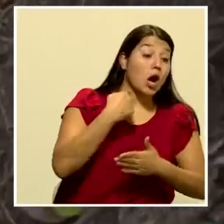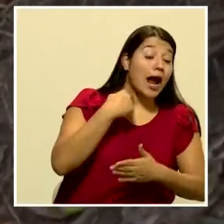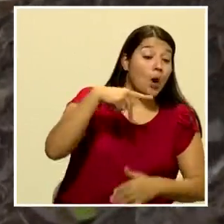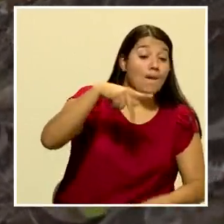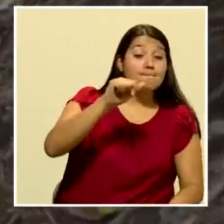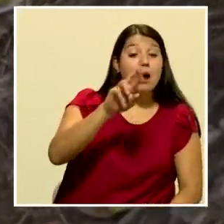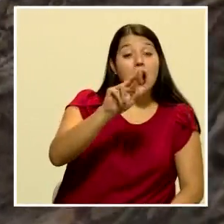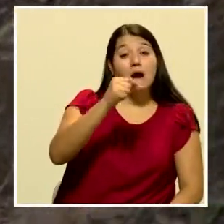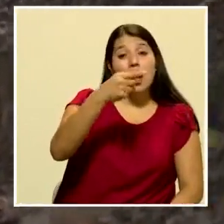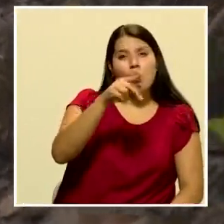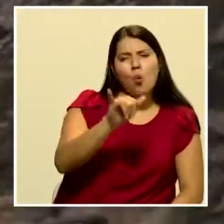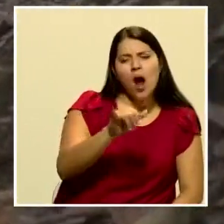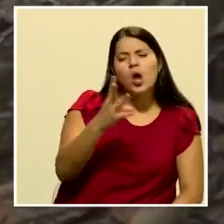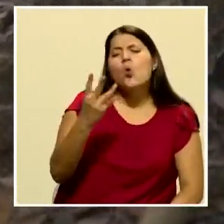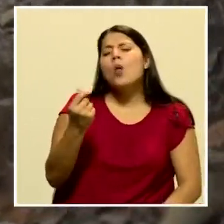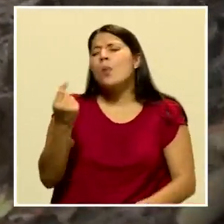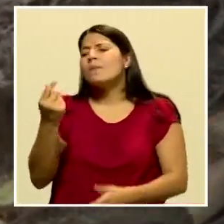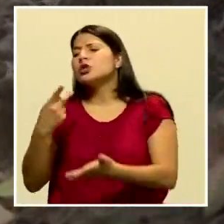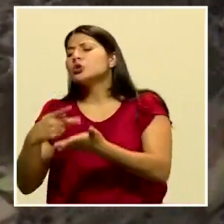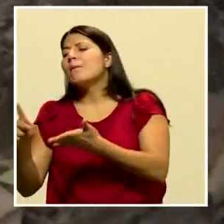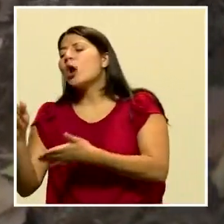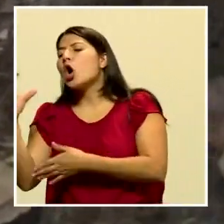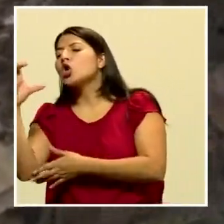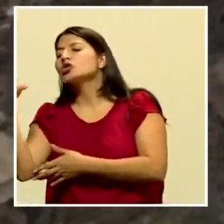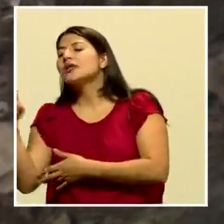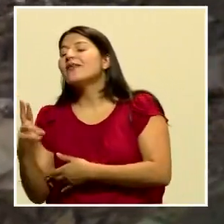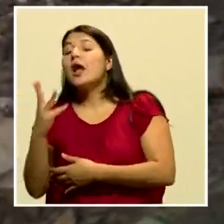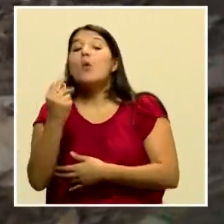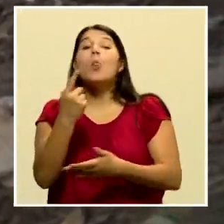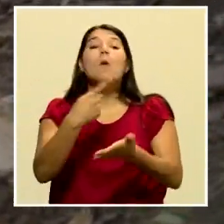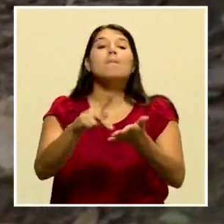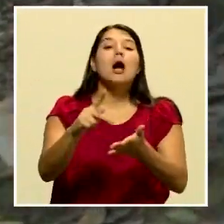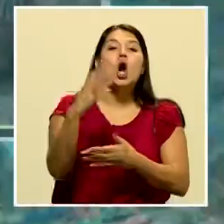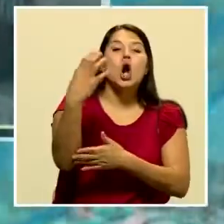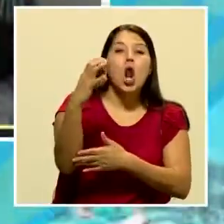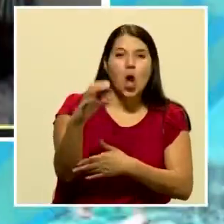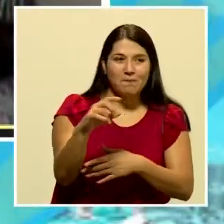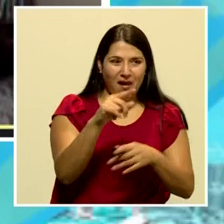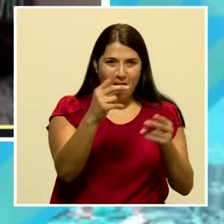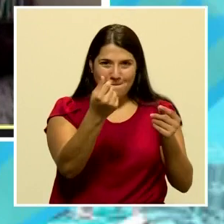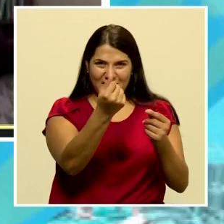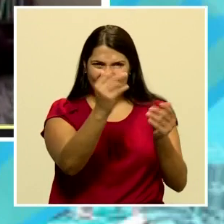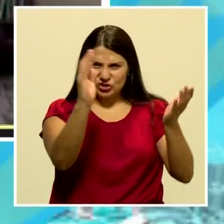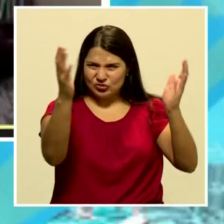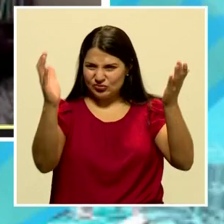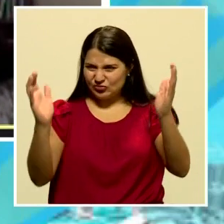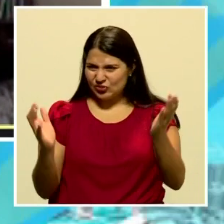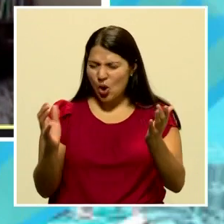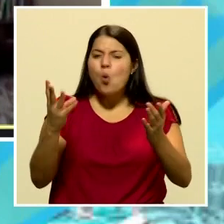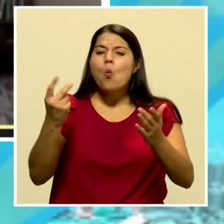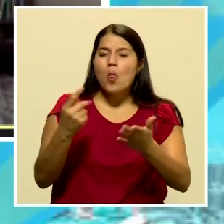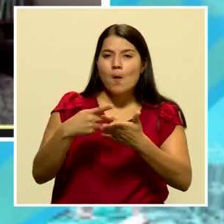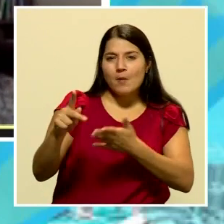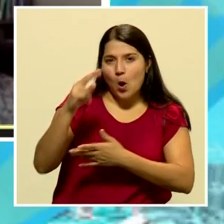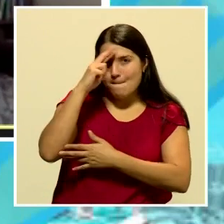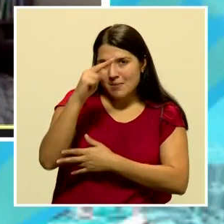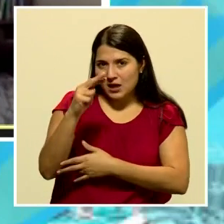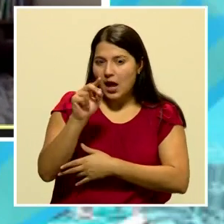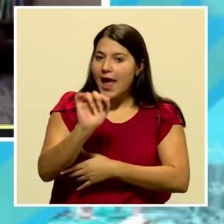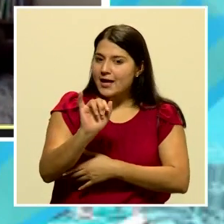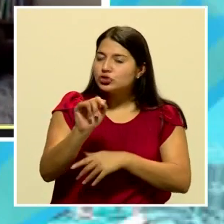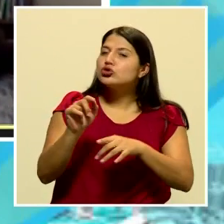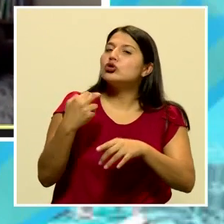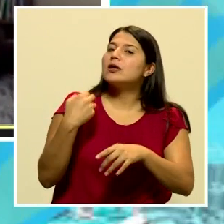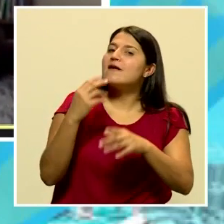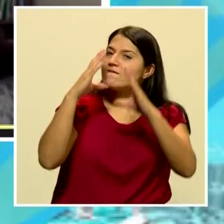cómo fue que compraron en Costa Rica y cómo fue que compraron en Colombia o cómo fue que compraron en México. Entonces también estamos